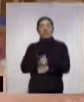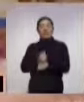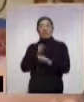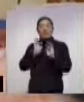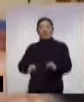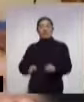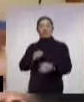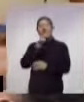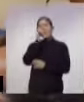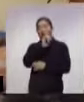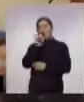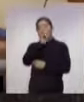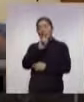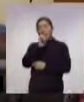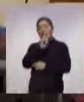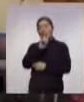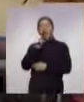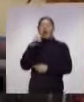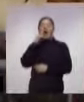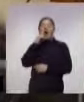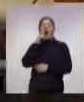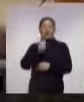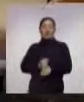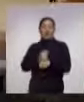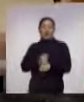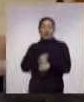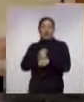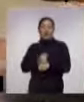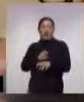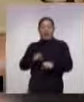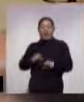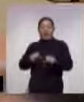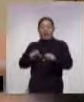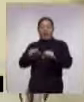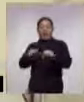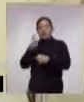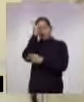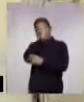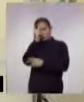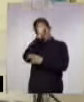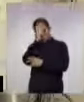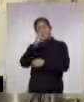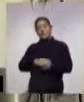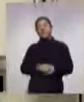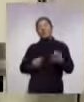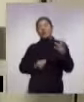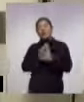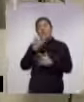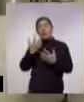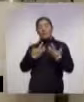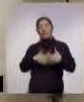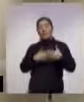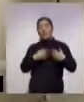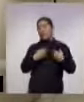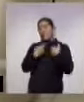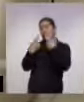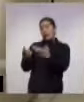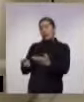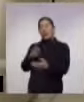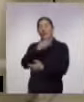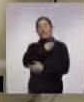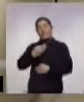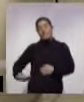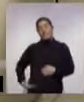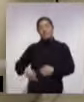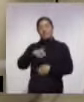aprendizaje, hidroterapia, psicología y estimulación temprana. Los nuevos equipos que entregó la presidenta del Sistema Estatal DIF,